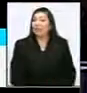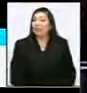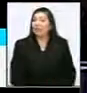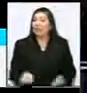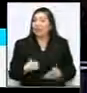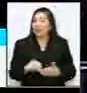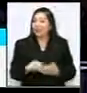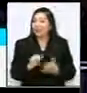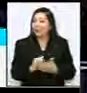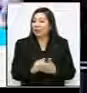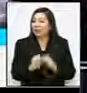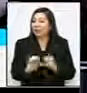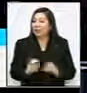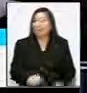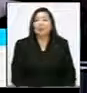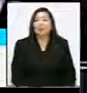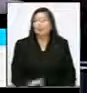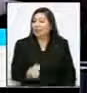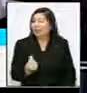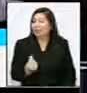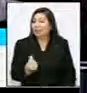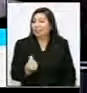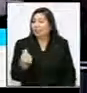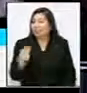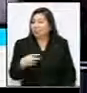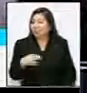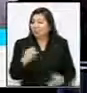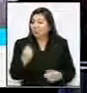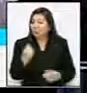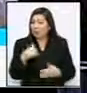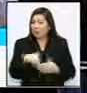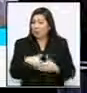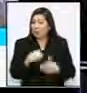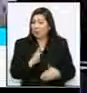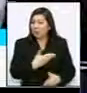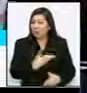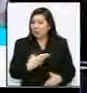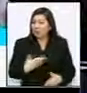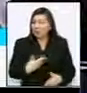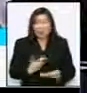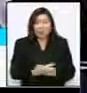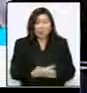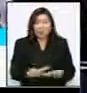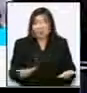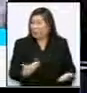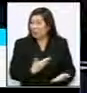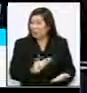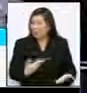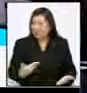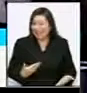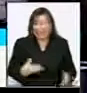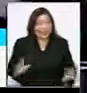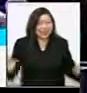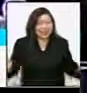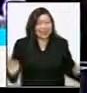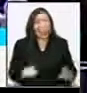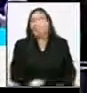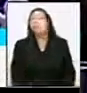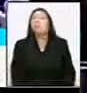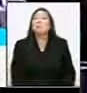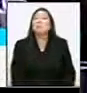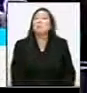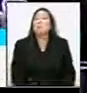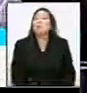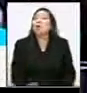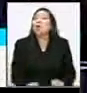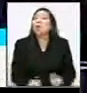hace no como fruto de una segunda o primera vuelta presidencial, porque no hay elecciones presidenciales, lo hace